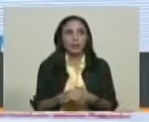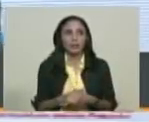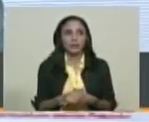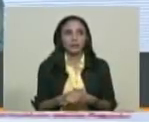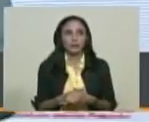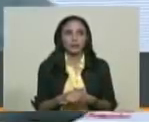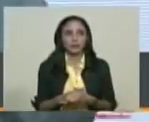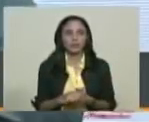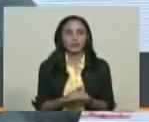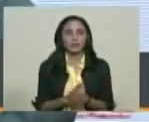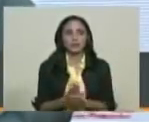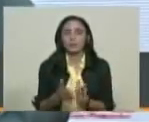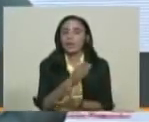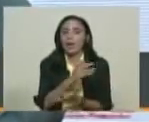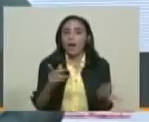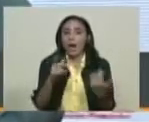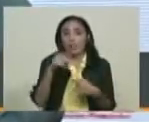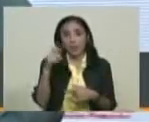en flagrancia.